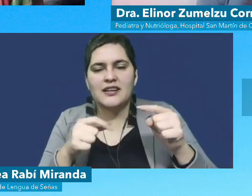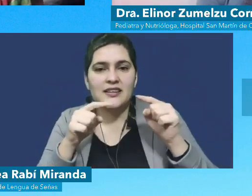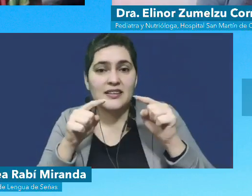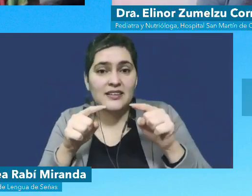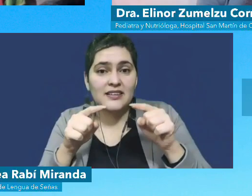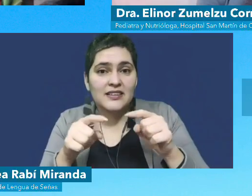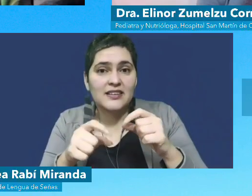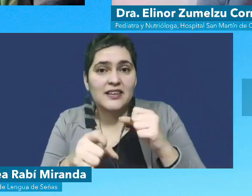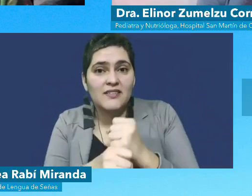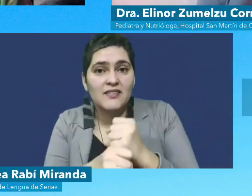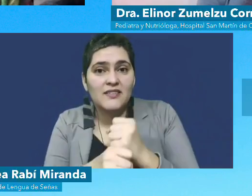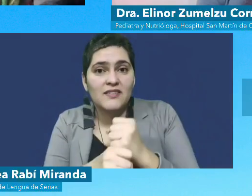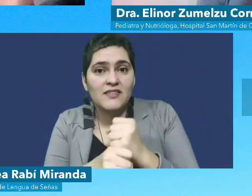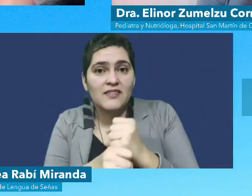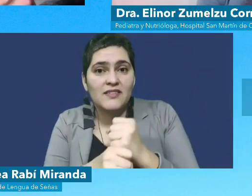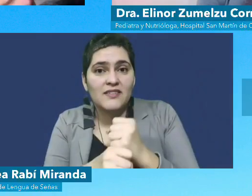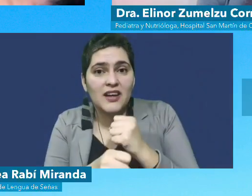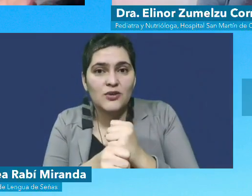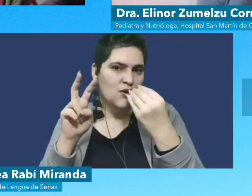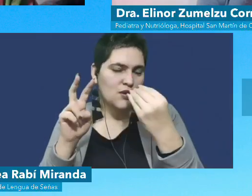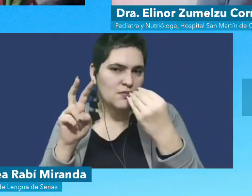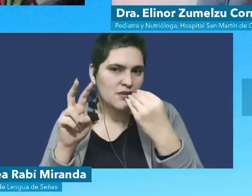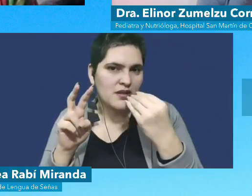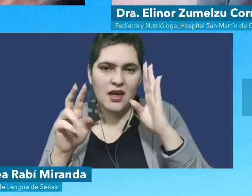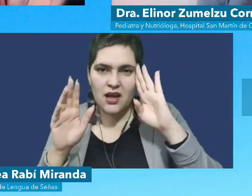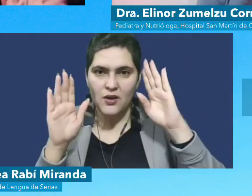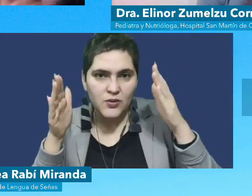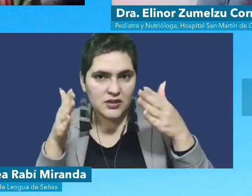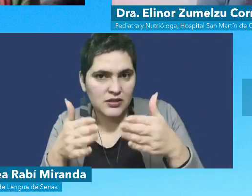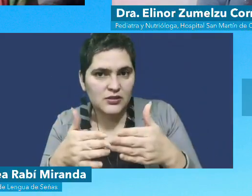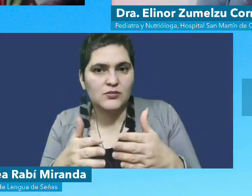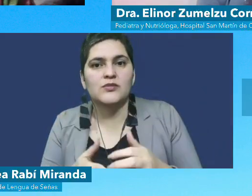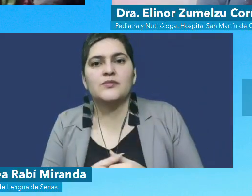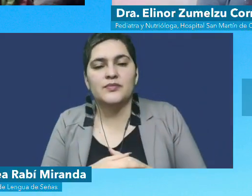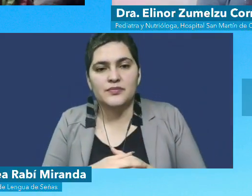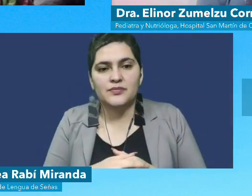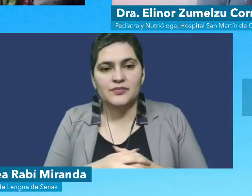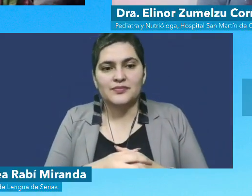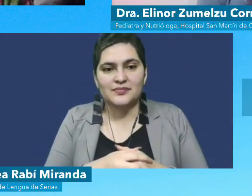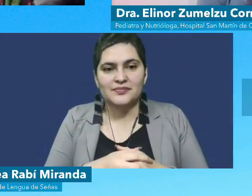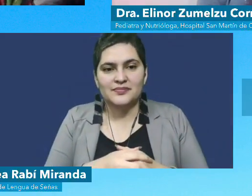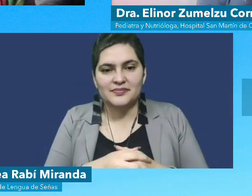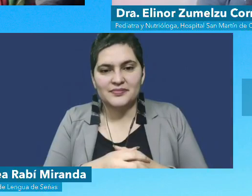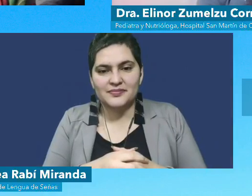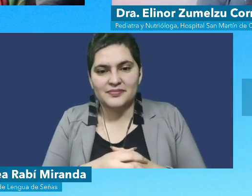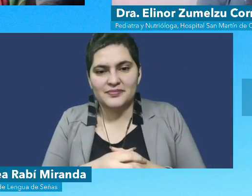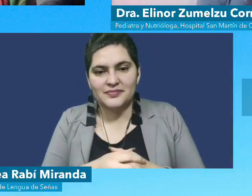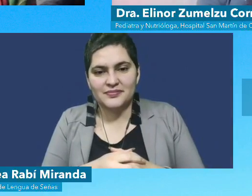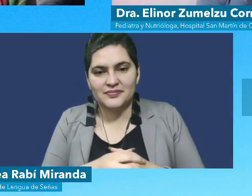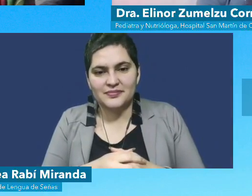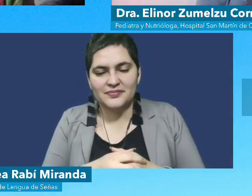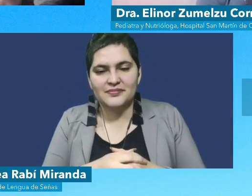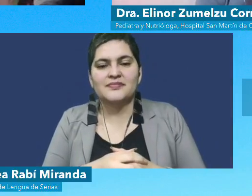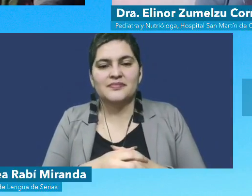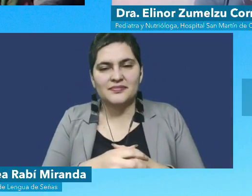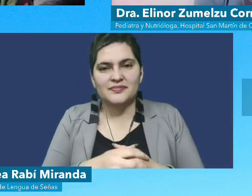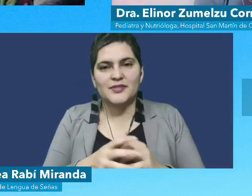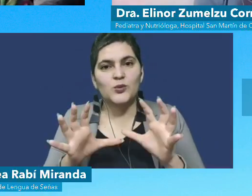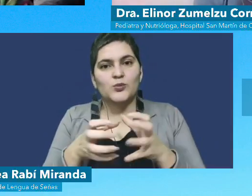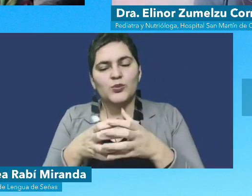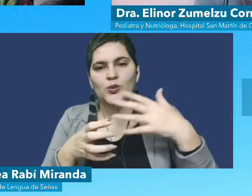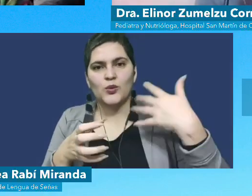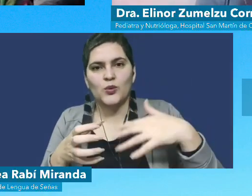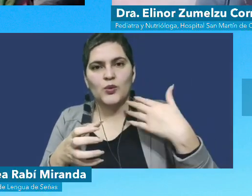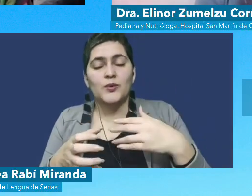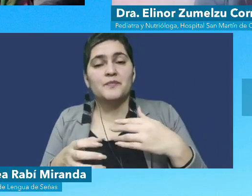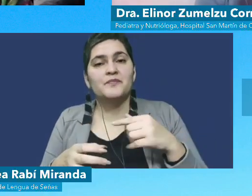el desafío de alimentación en autismo. Así es, El mismo Gabriela. Hamza No, no también trabajas nos solo, es pregunta, fundamental el equipo. justamente, el mismo Hamza también nos